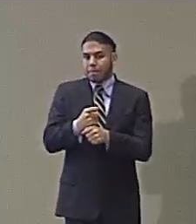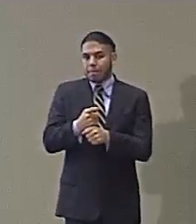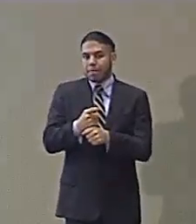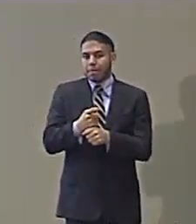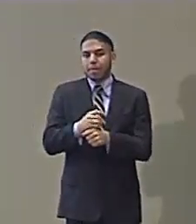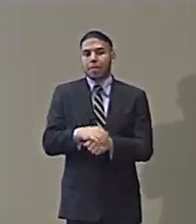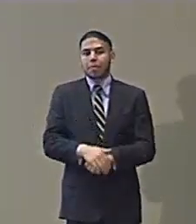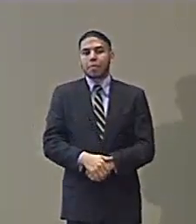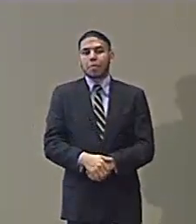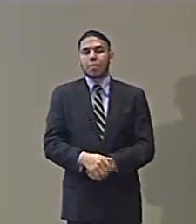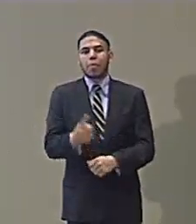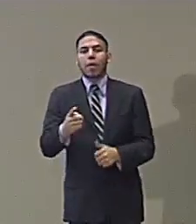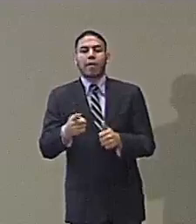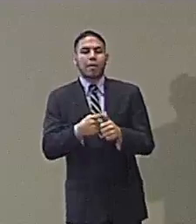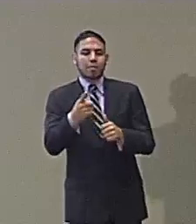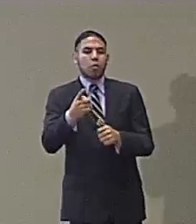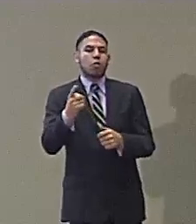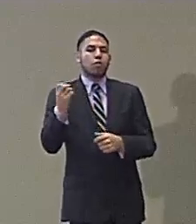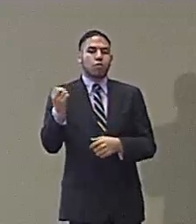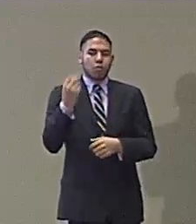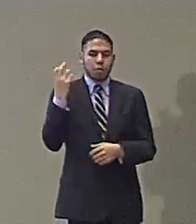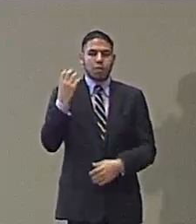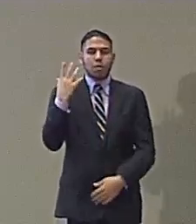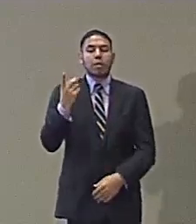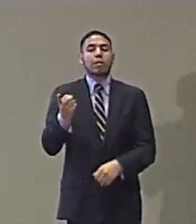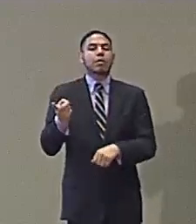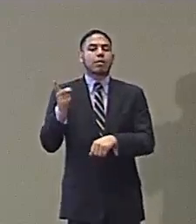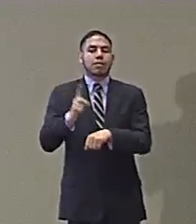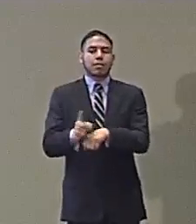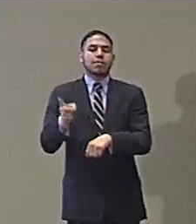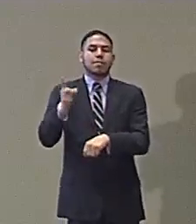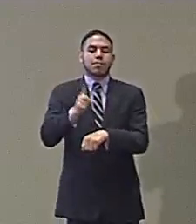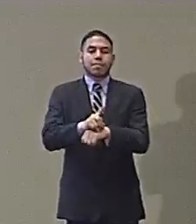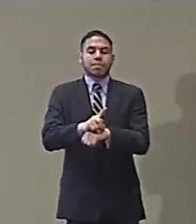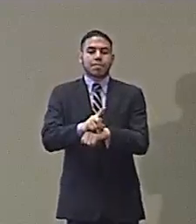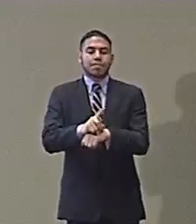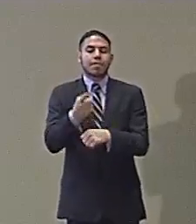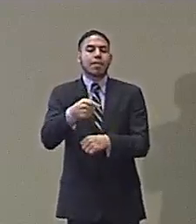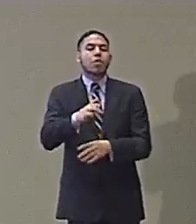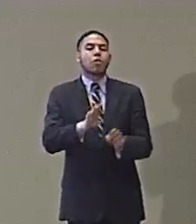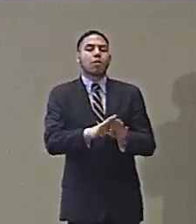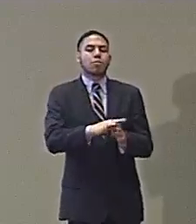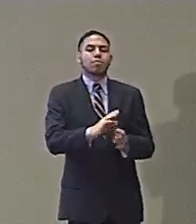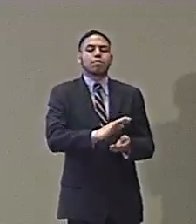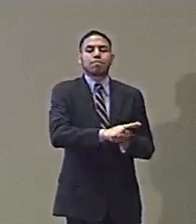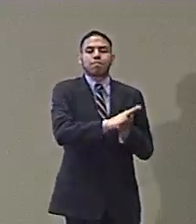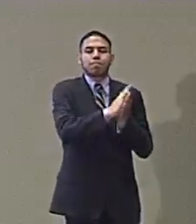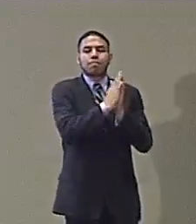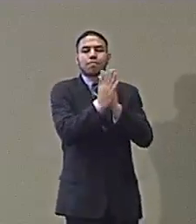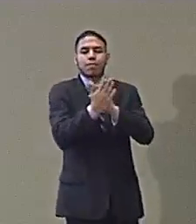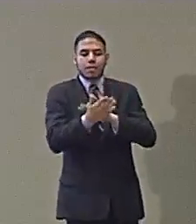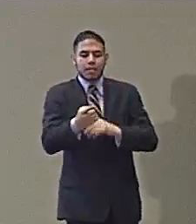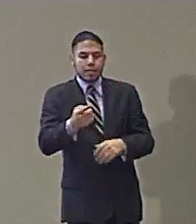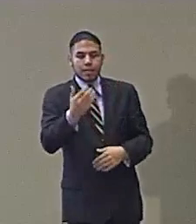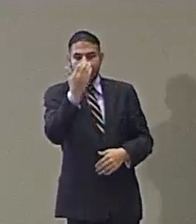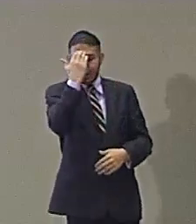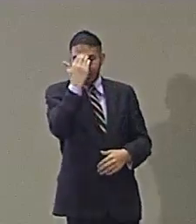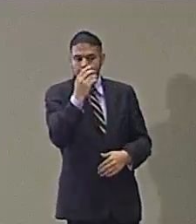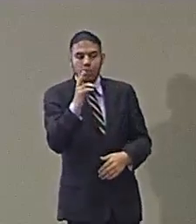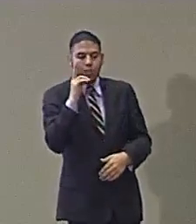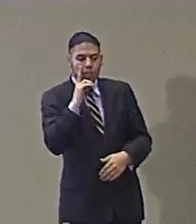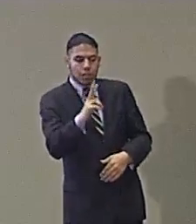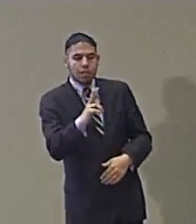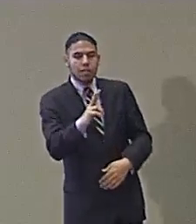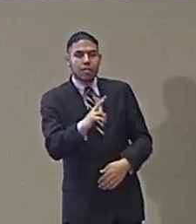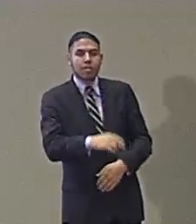de los foros en el día con día transformar al sector y reconocer que los gustos